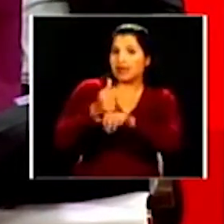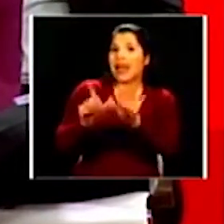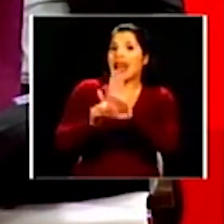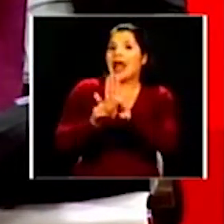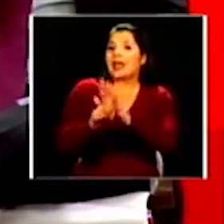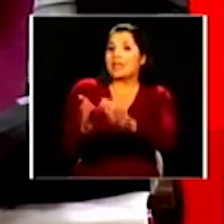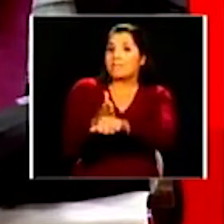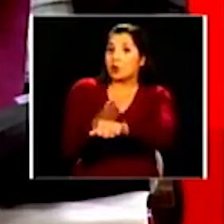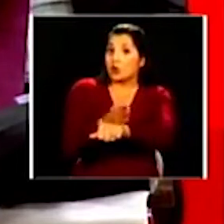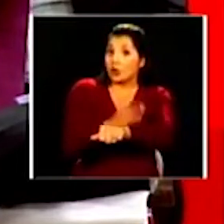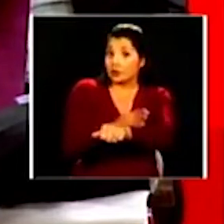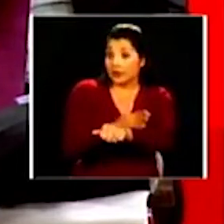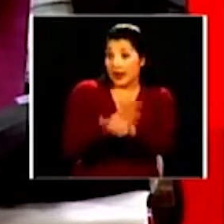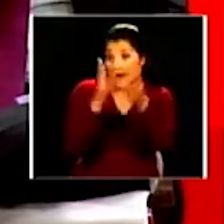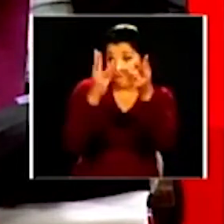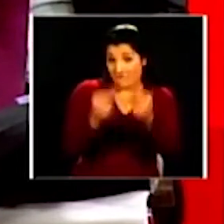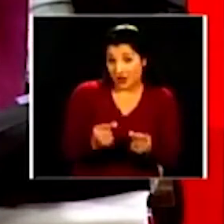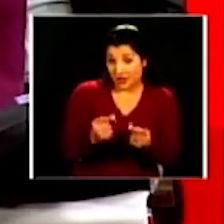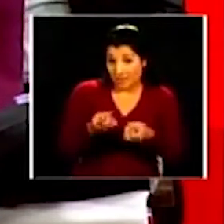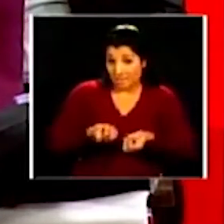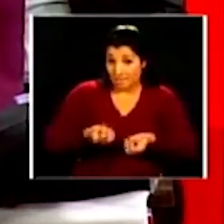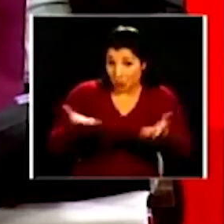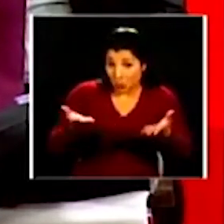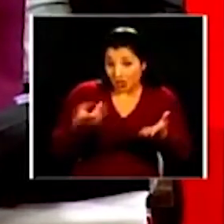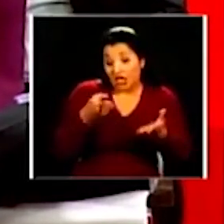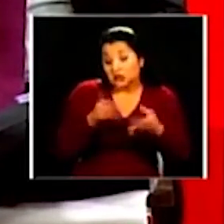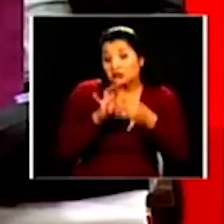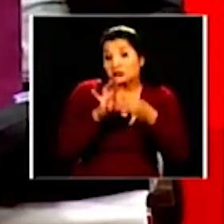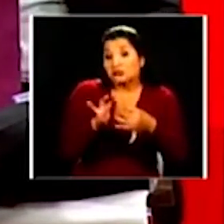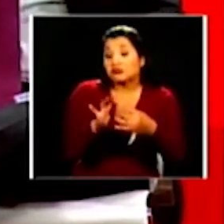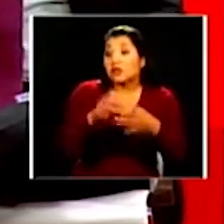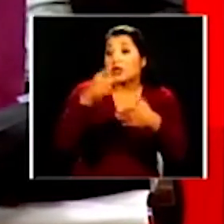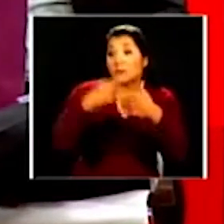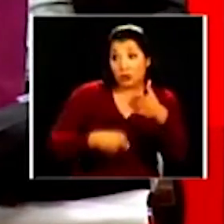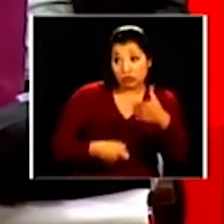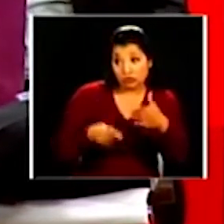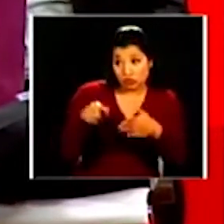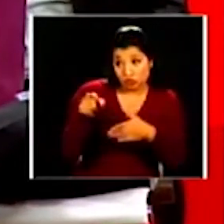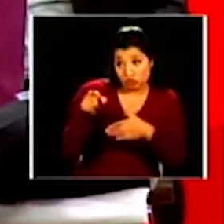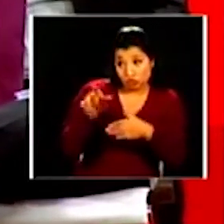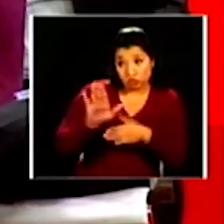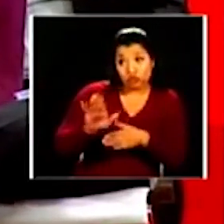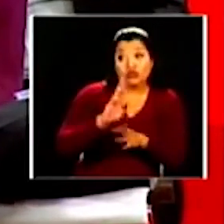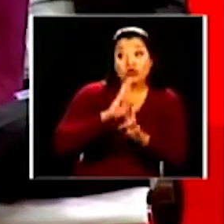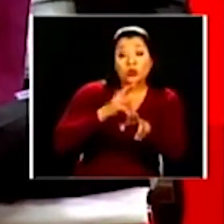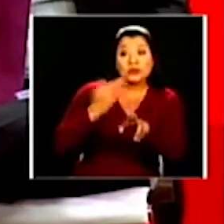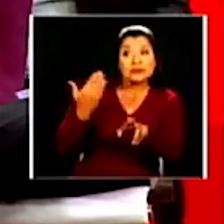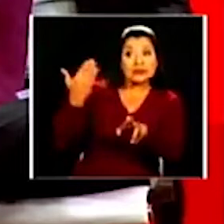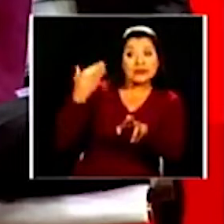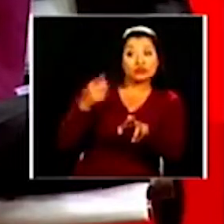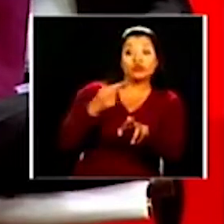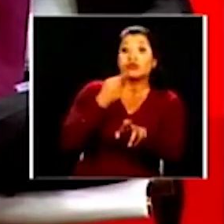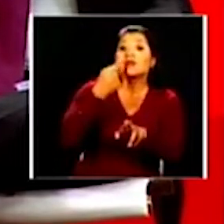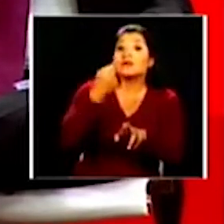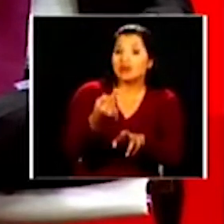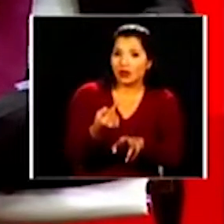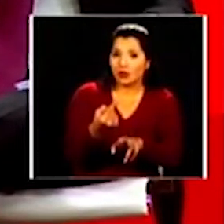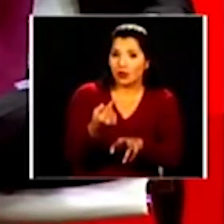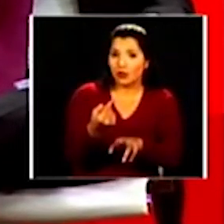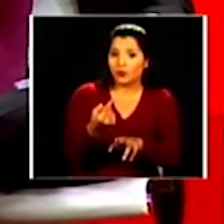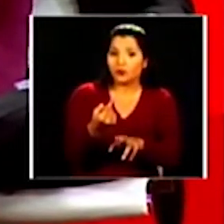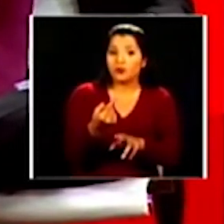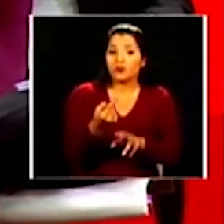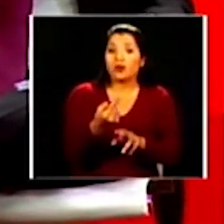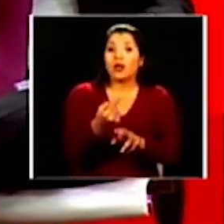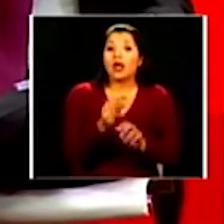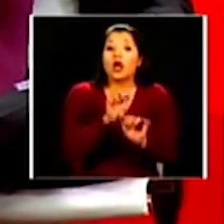forma incorpora elementos de impuestos que, por ejemplo, usted en su anterior intervención señalaba, dejaría únicamente como acción